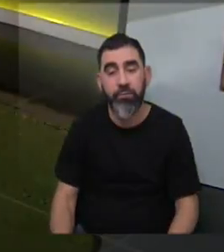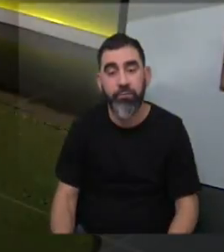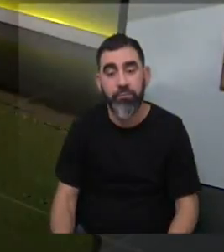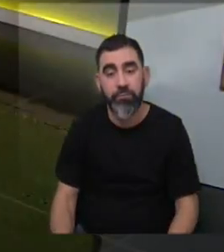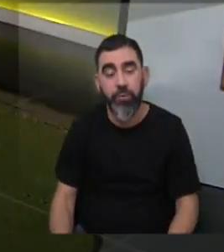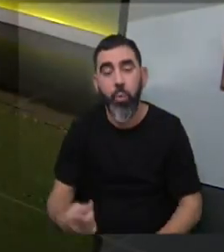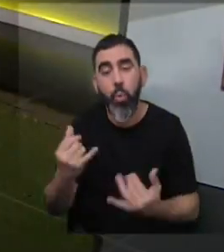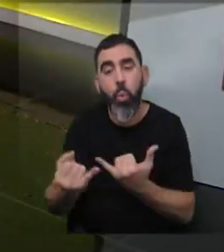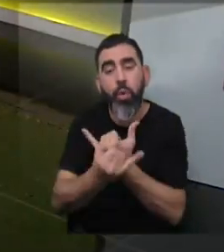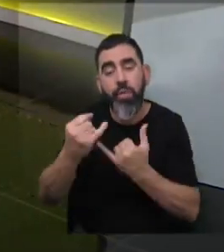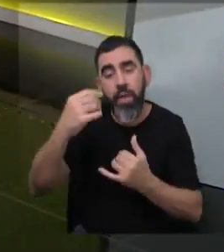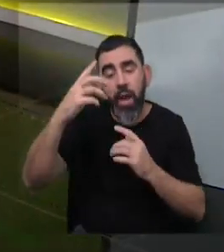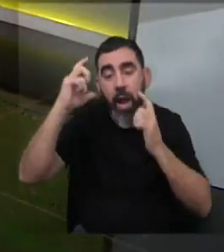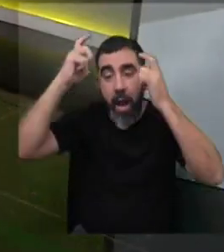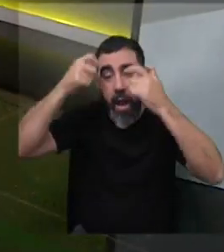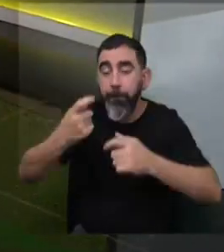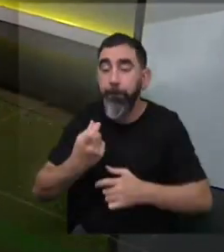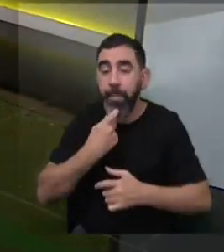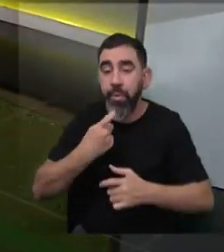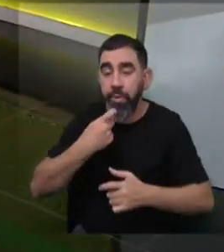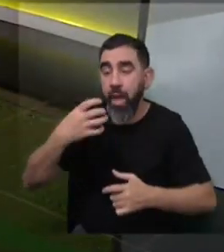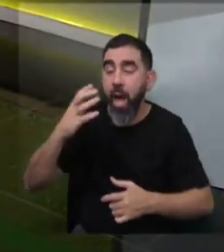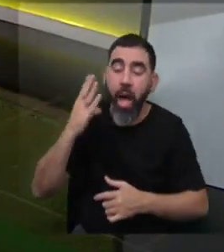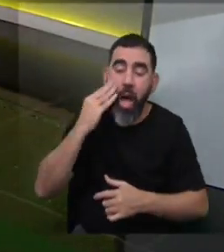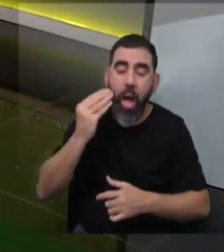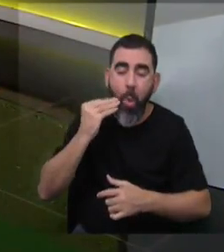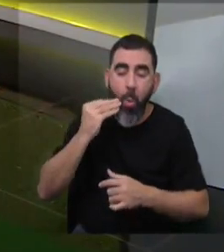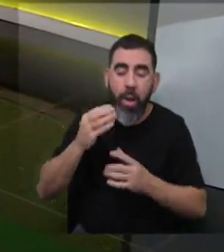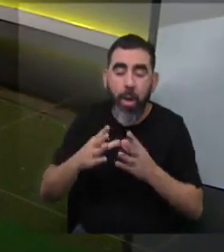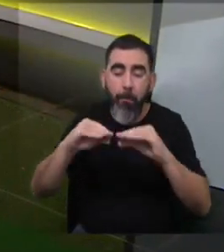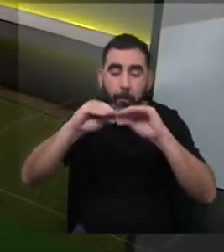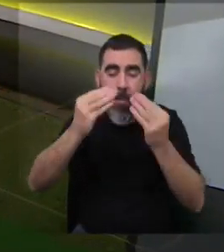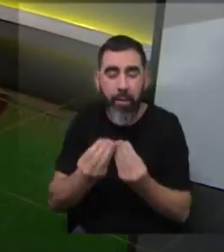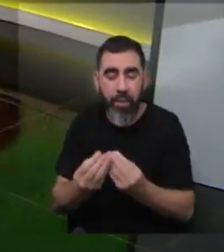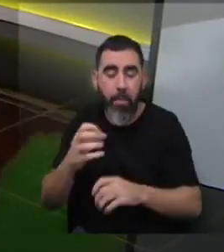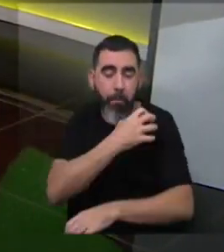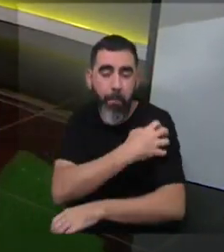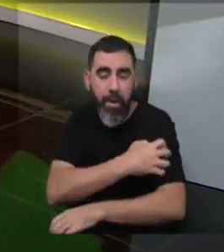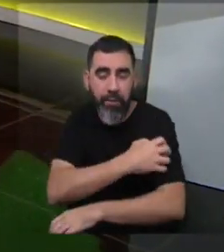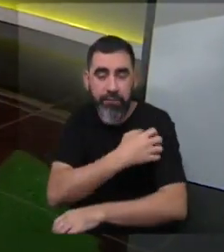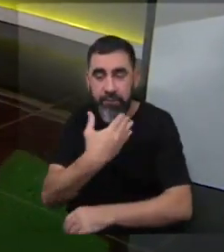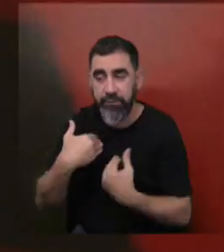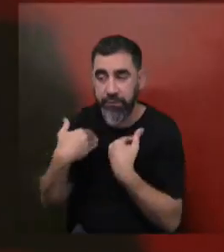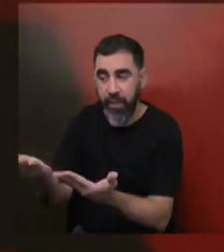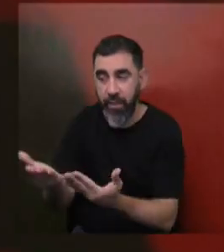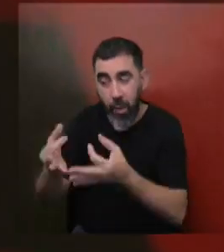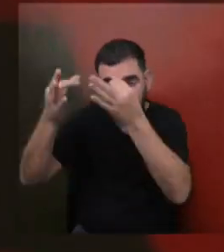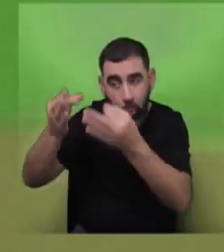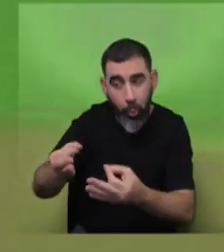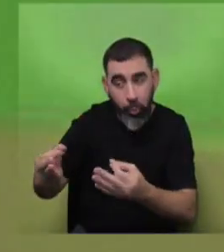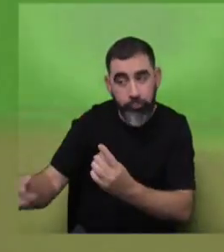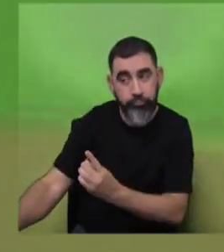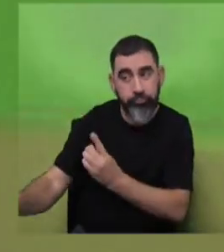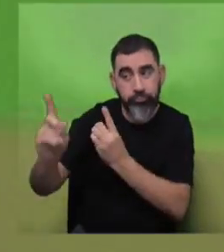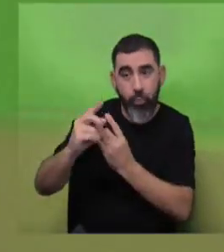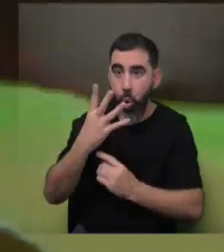Un día, Caperucita fue a llevar a lo de su abuela enferma un pastel y algunas manzanas. En el camino se encontró con